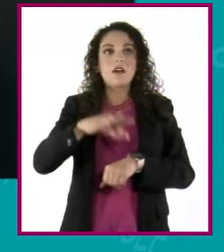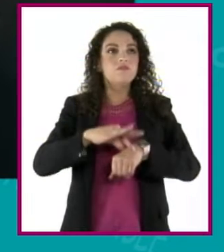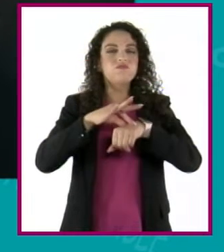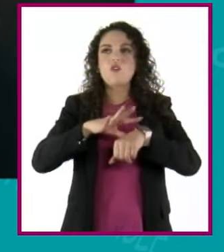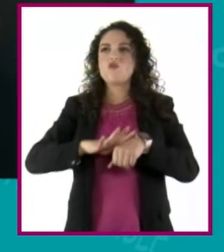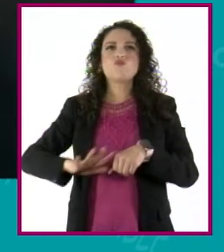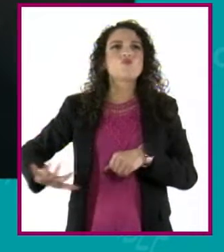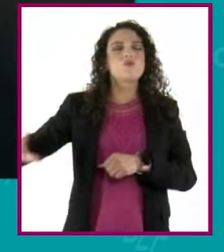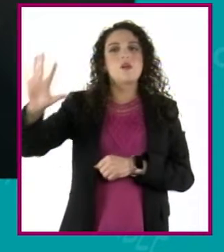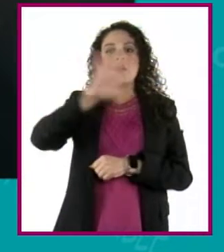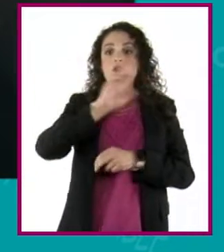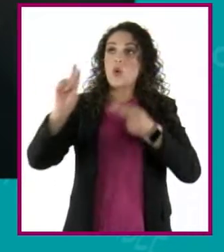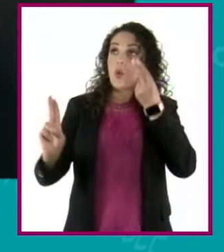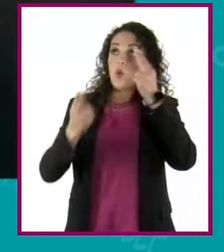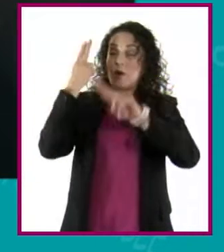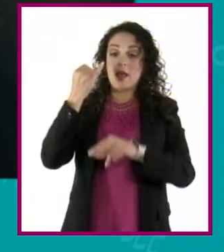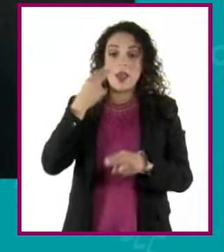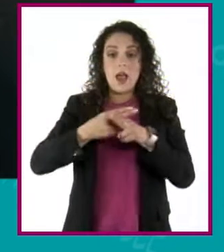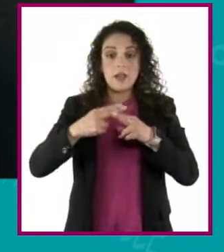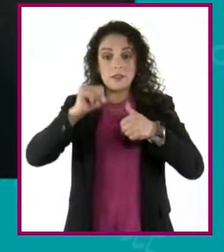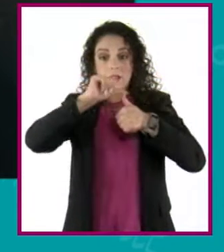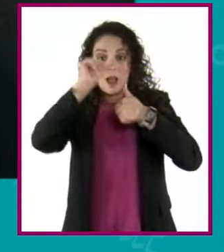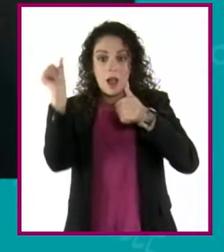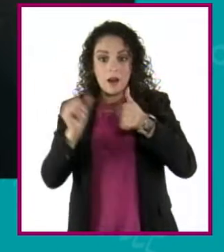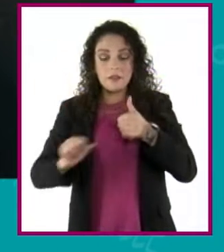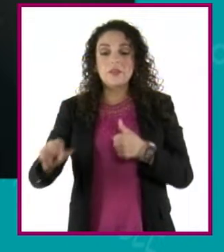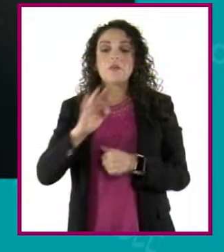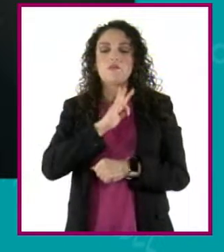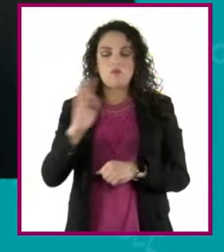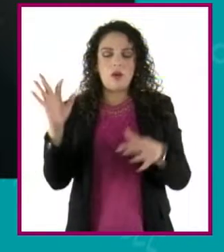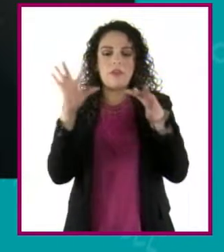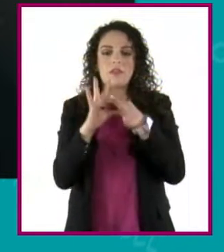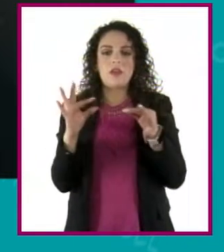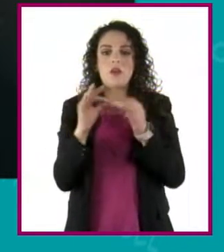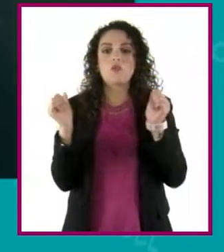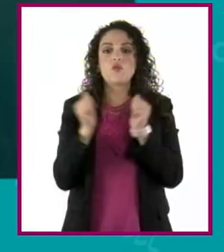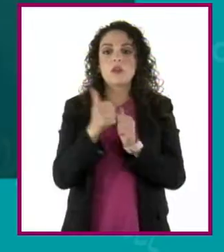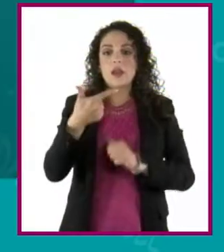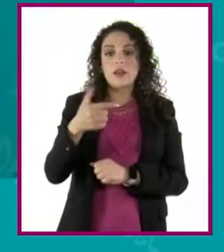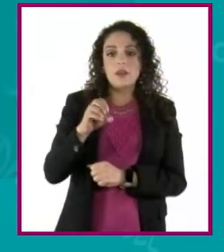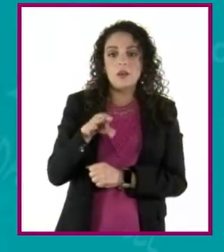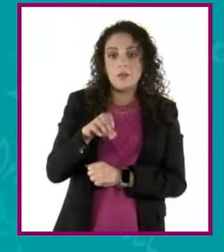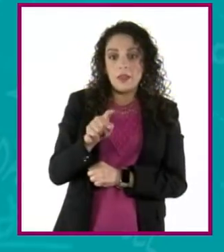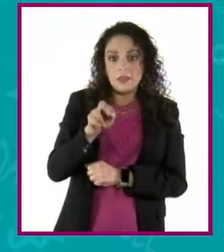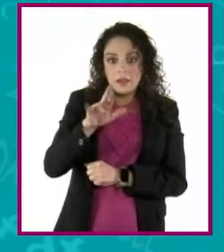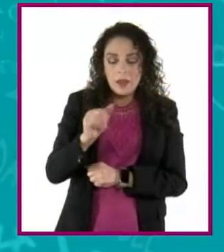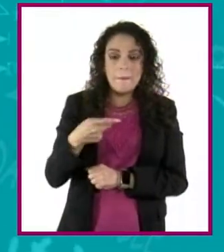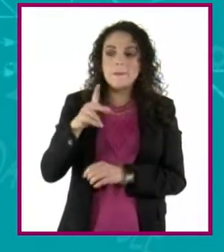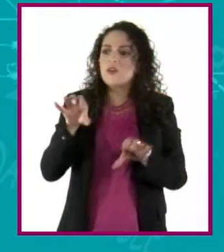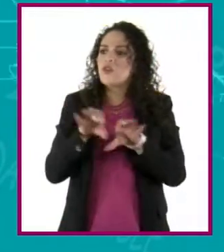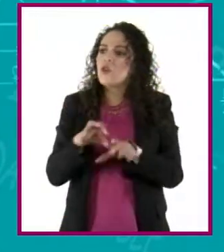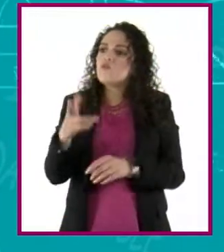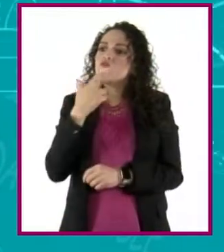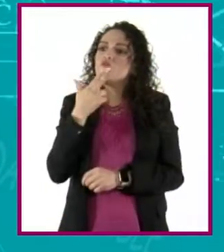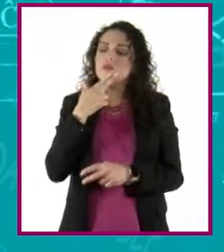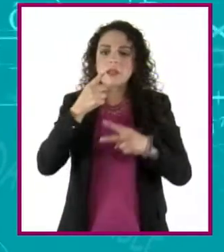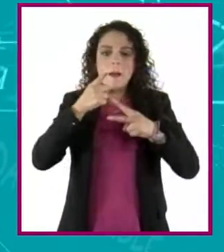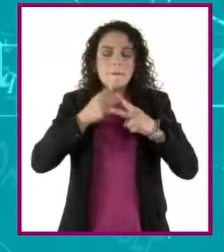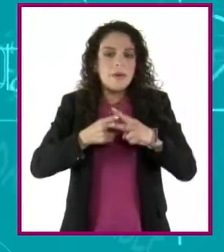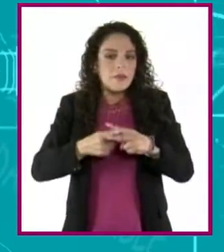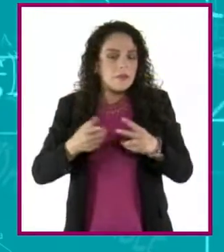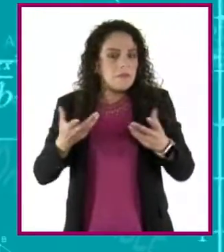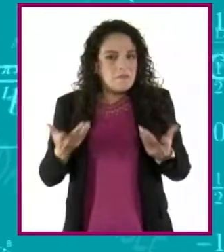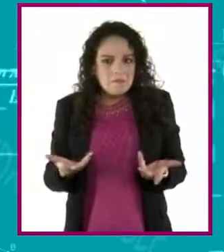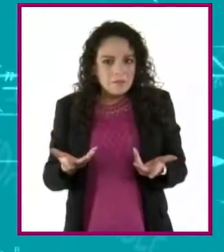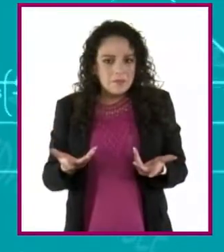universo, incluidas las artes, podían explicarse en términos geométricos. Pero, ¿cómo se utilizan las matemáticas y cuáles son las reglas